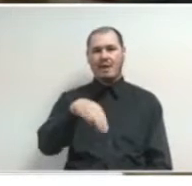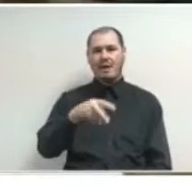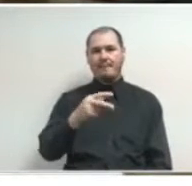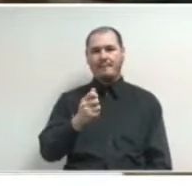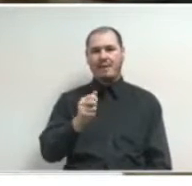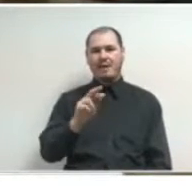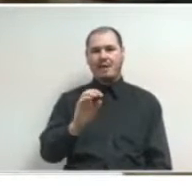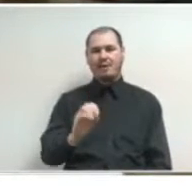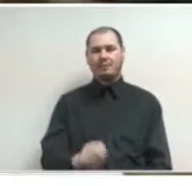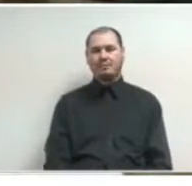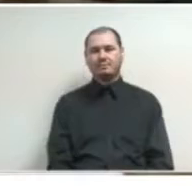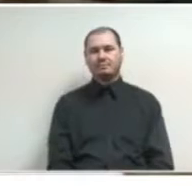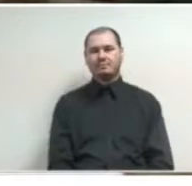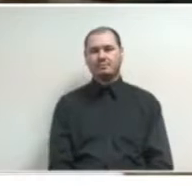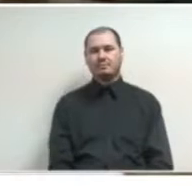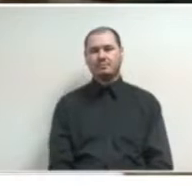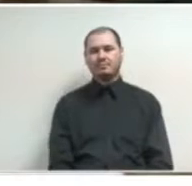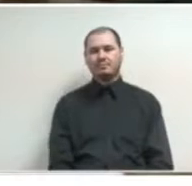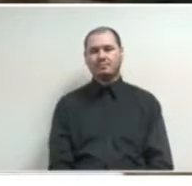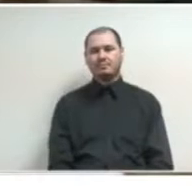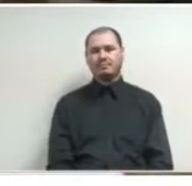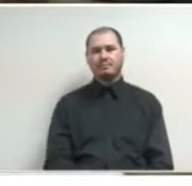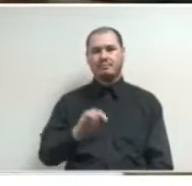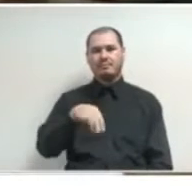Martino, doctora Miriam Josefina Peña,